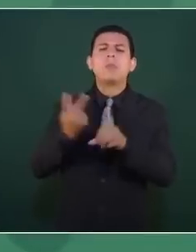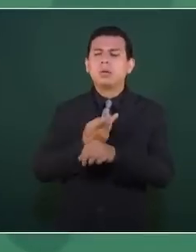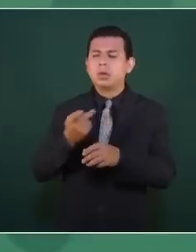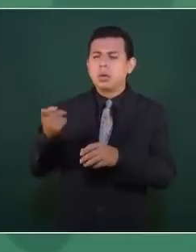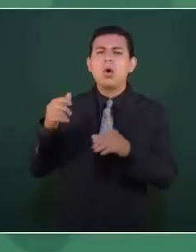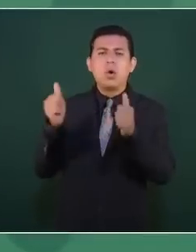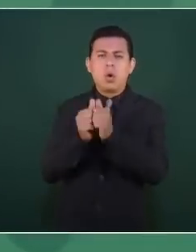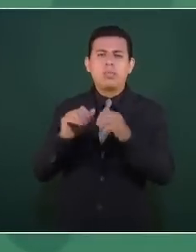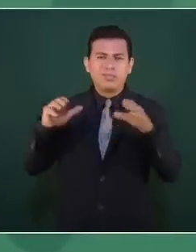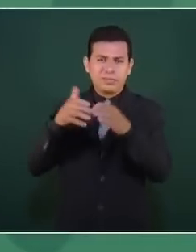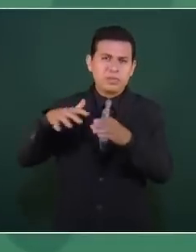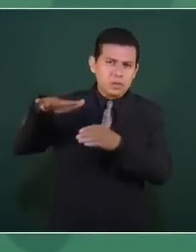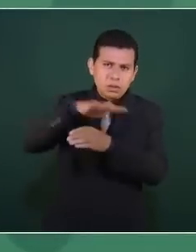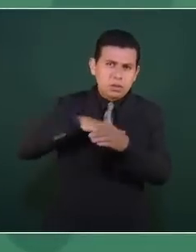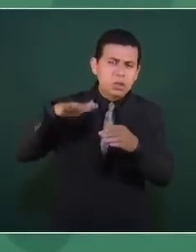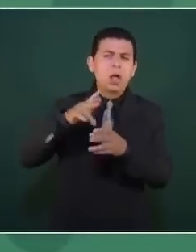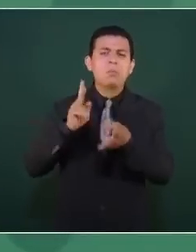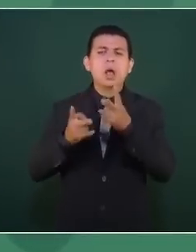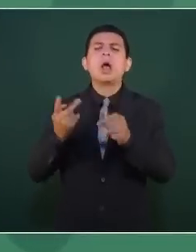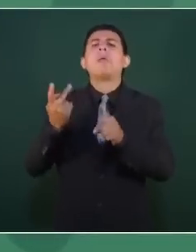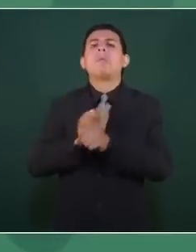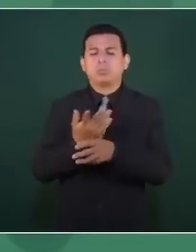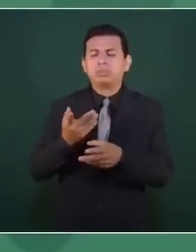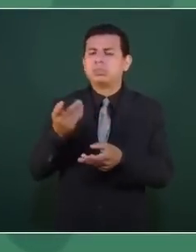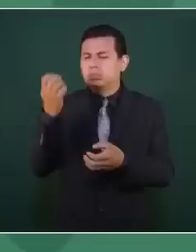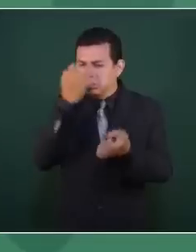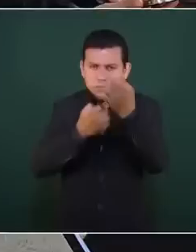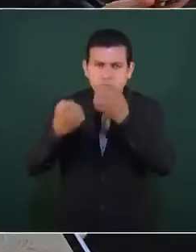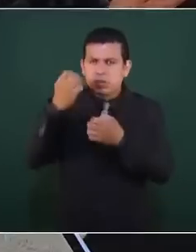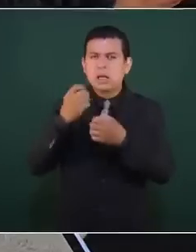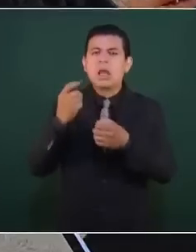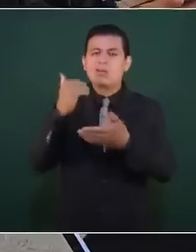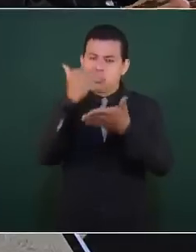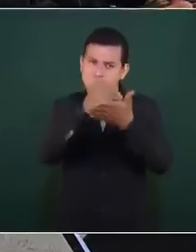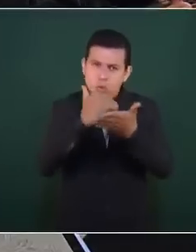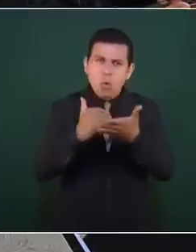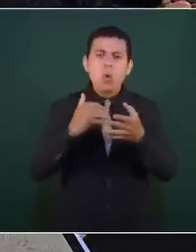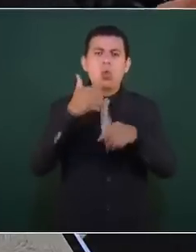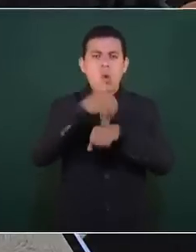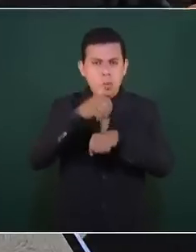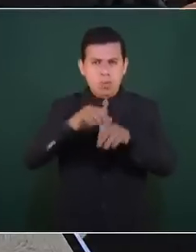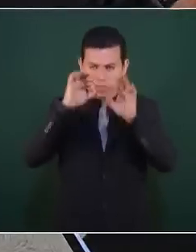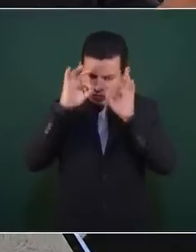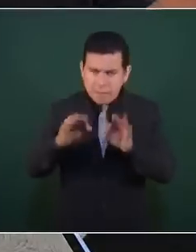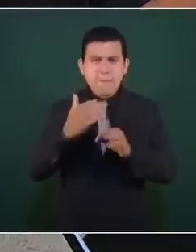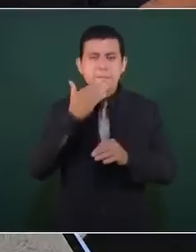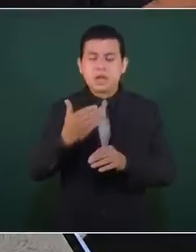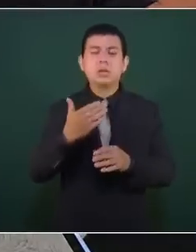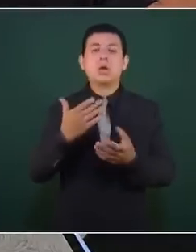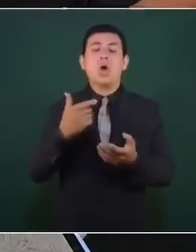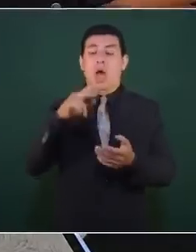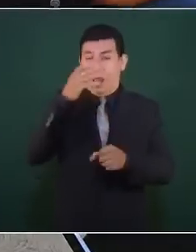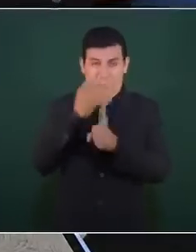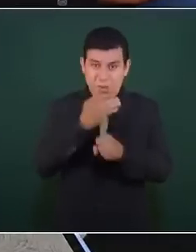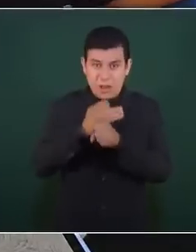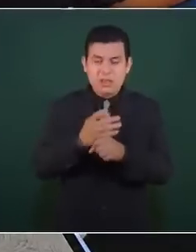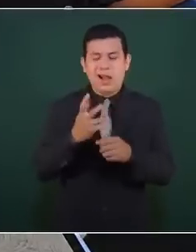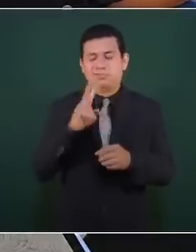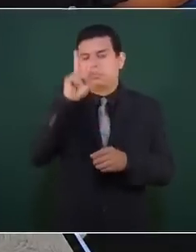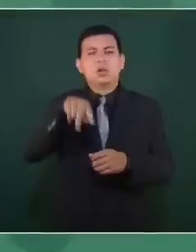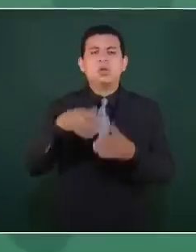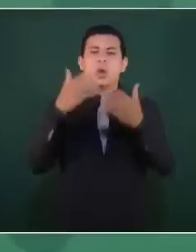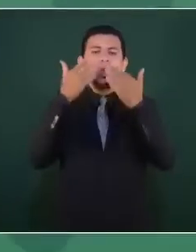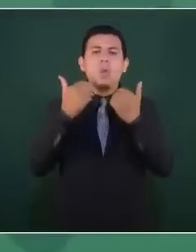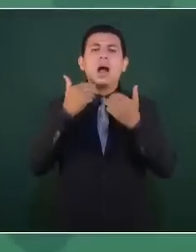organización social, y puede revisarse y contrastarse los números. No tenemos